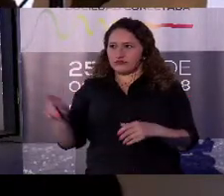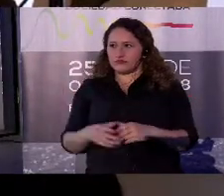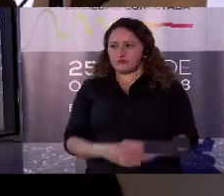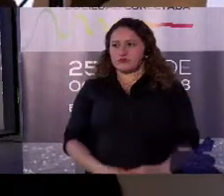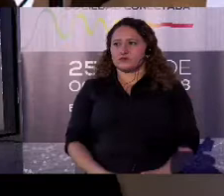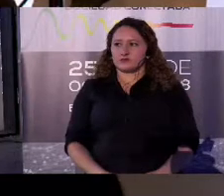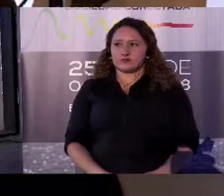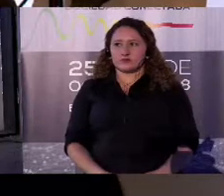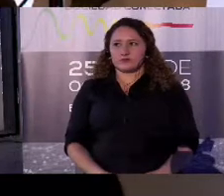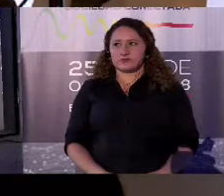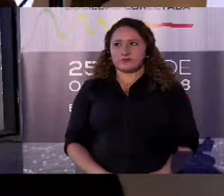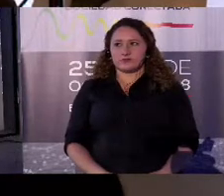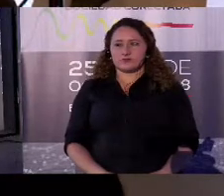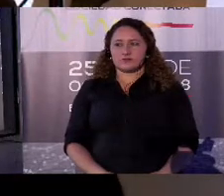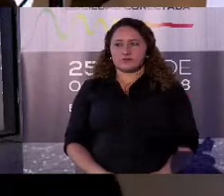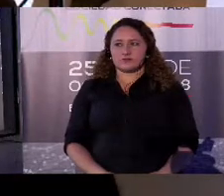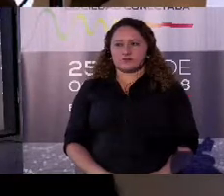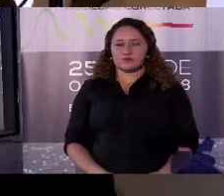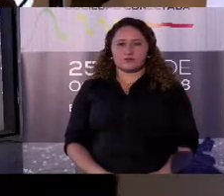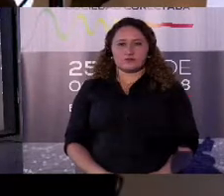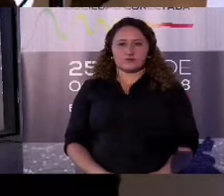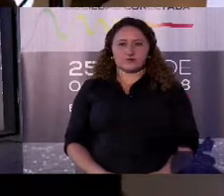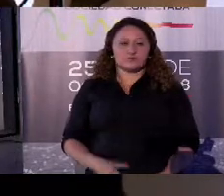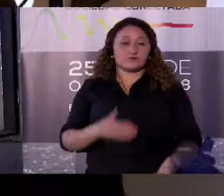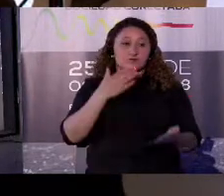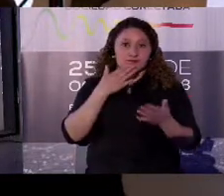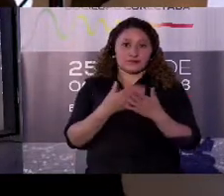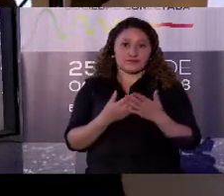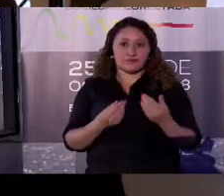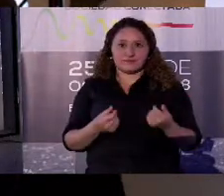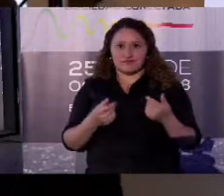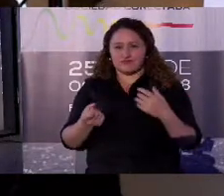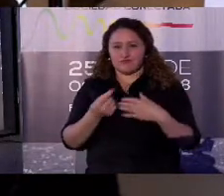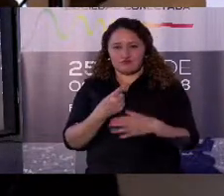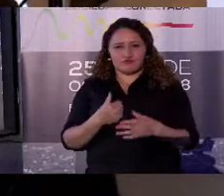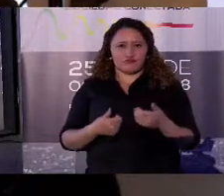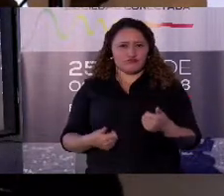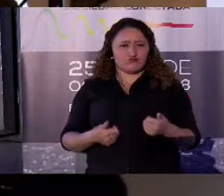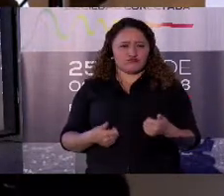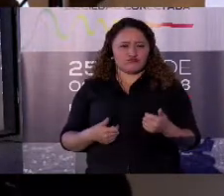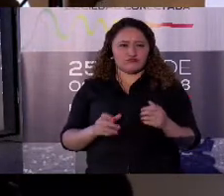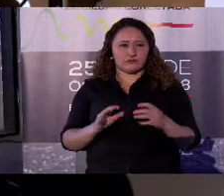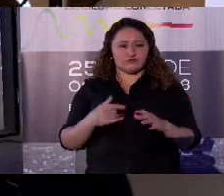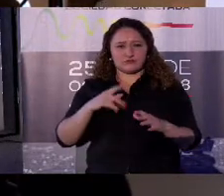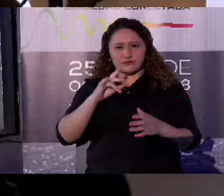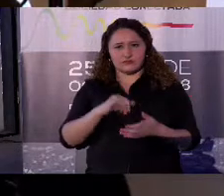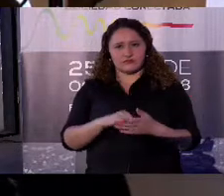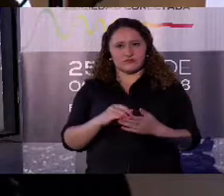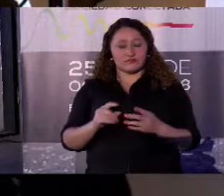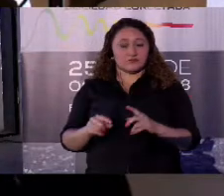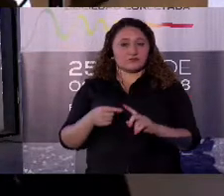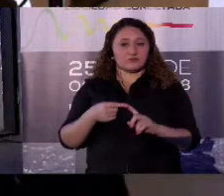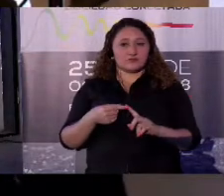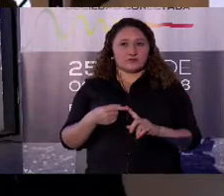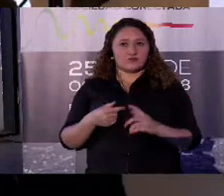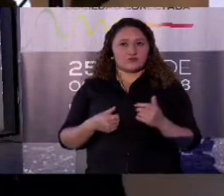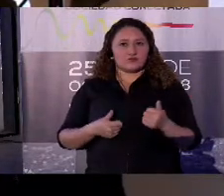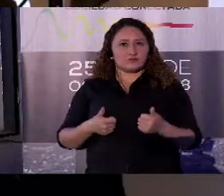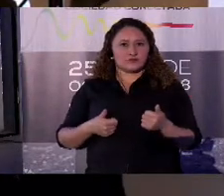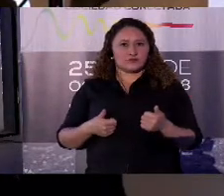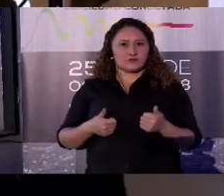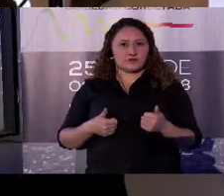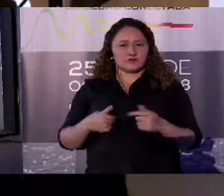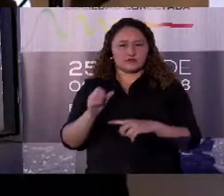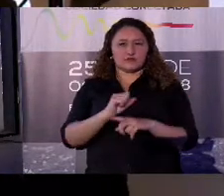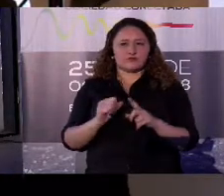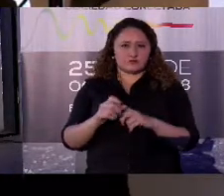sí. Muchas gracias. Muy buena pregunta. Yo creo que lo primero es la sociedad tiene